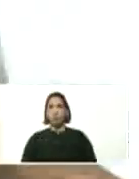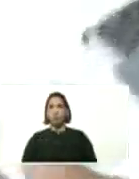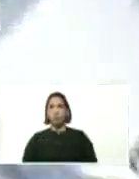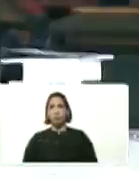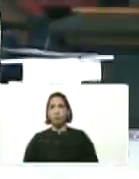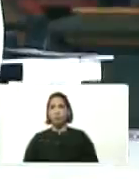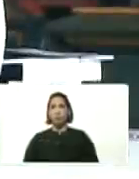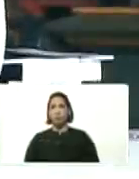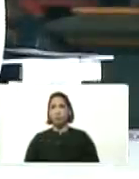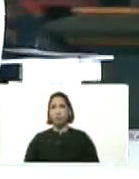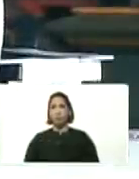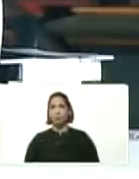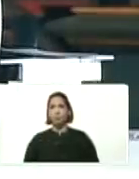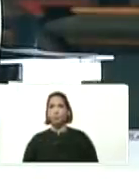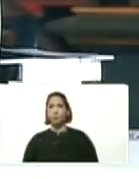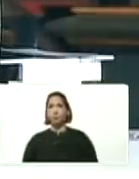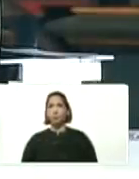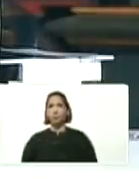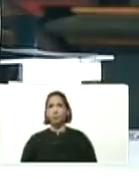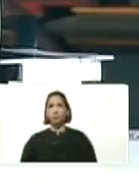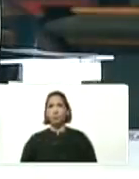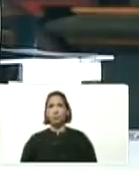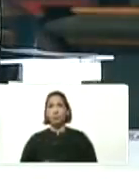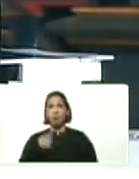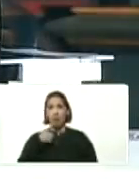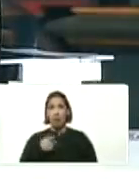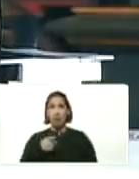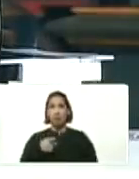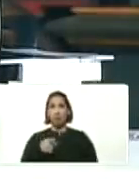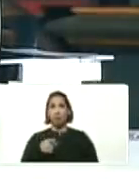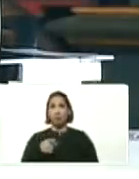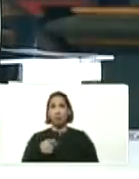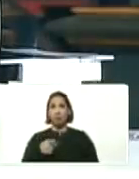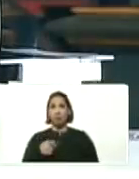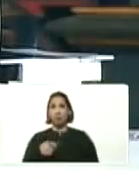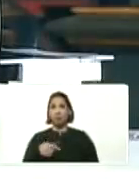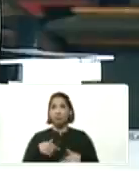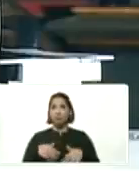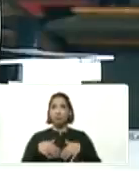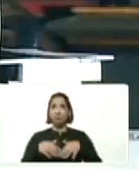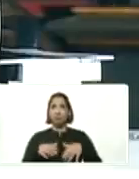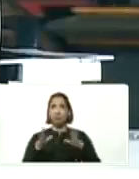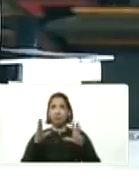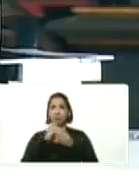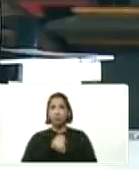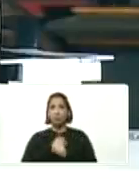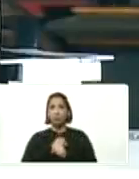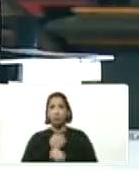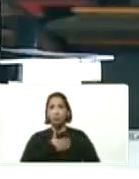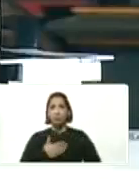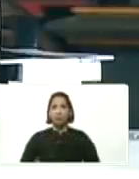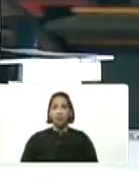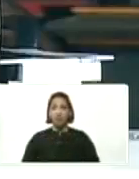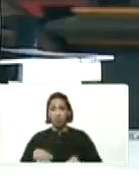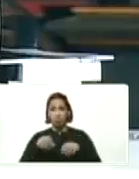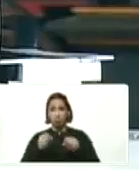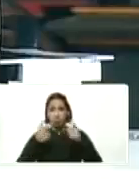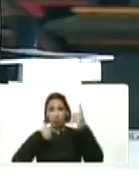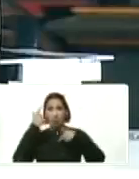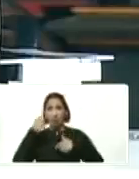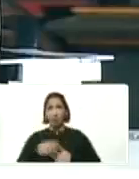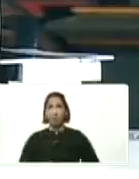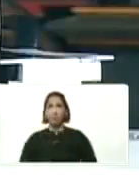entrañable. Hay fotos suyas, presidente. Allá en el desfile, la noche que el presidente tomó posesión, cuando estábamos en el